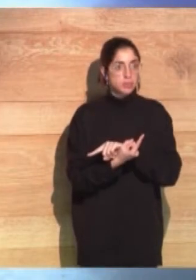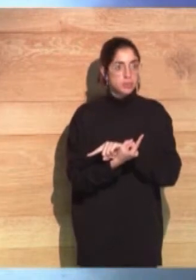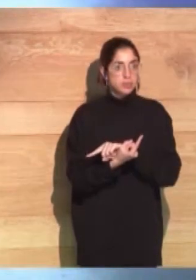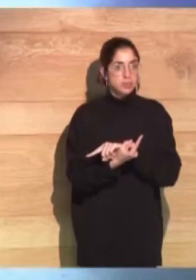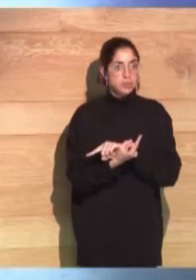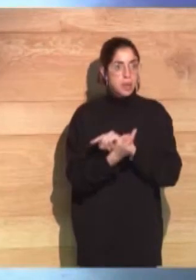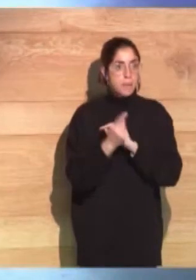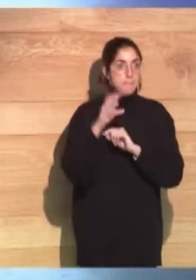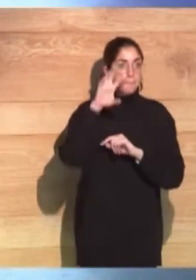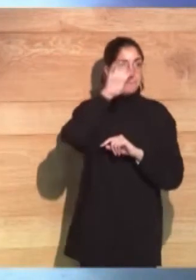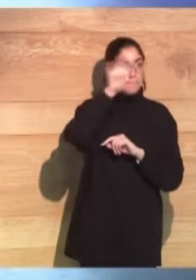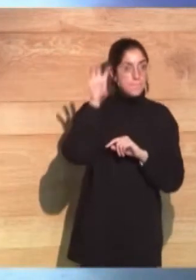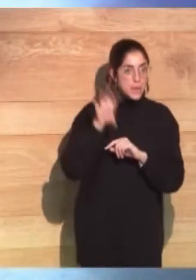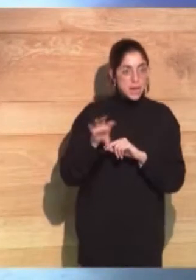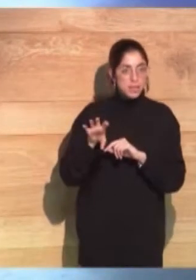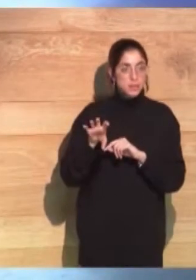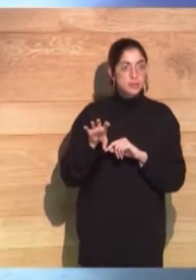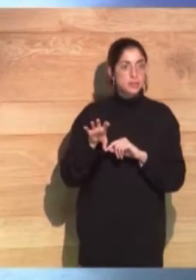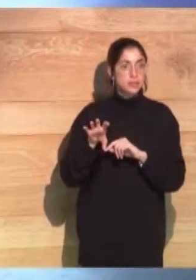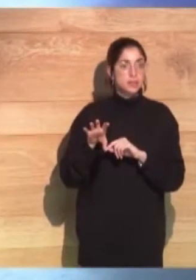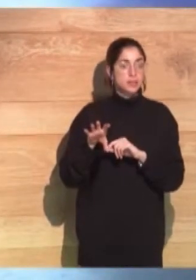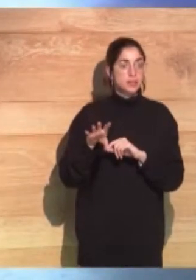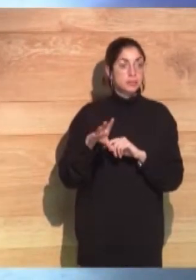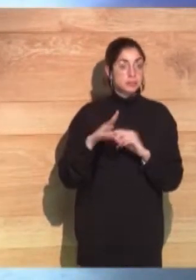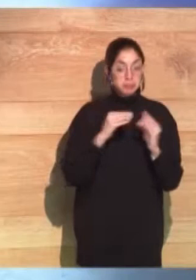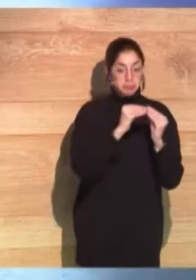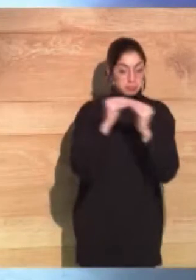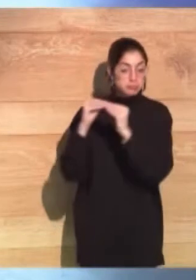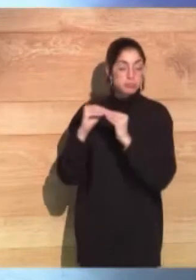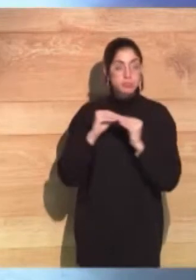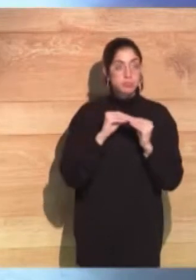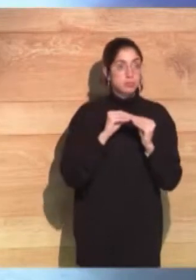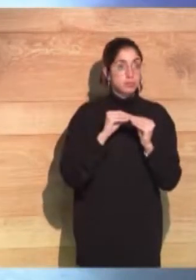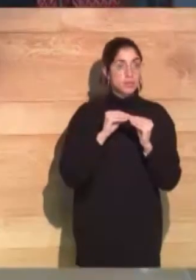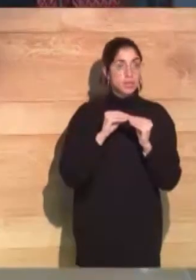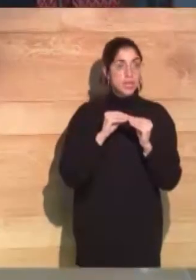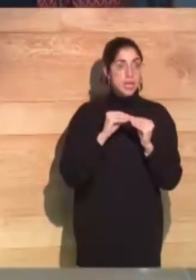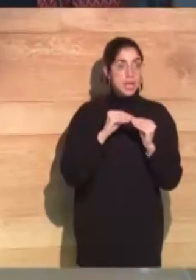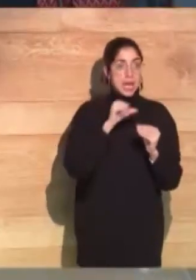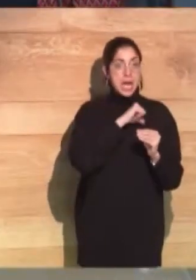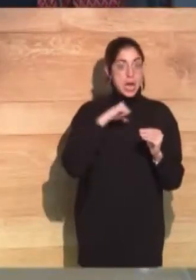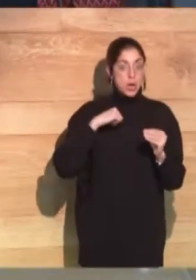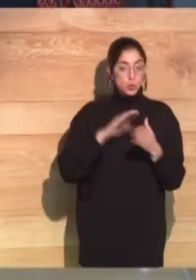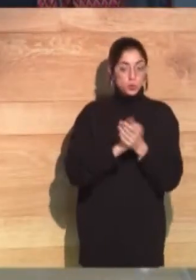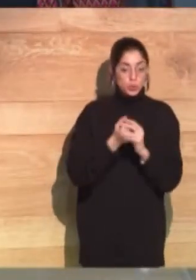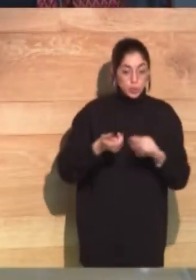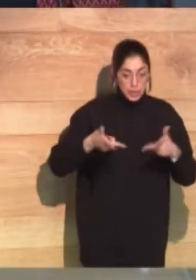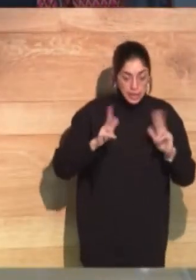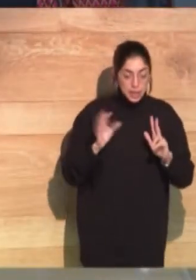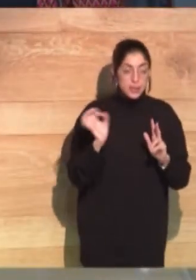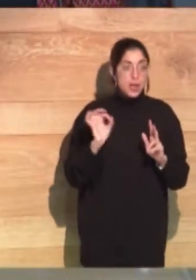En países que perciben que la autocracia y el